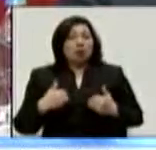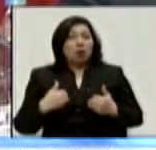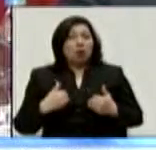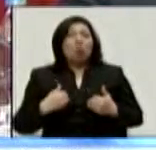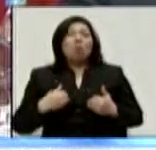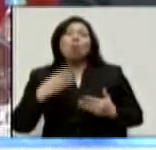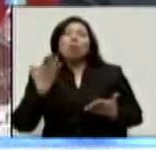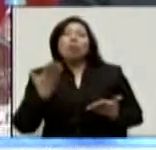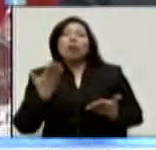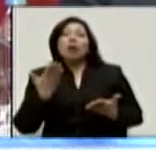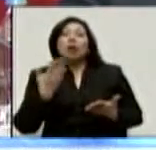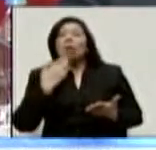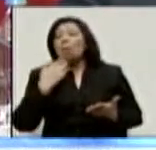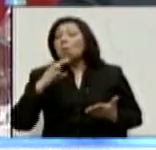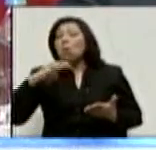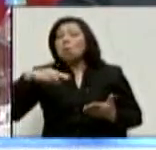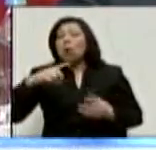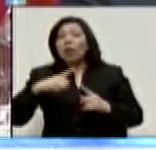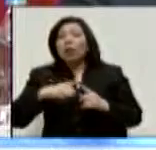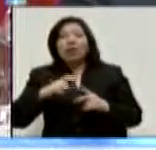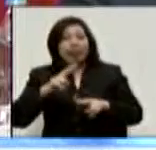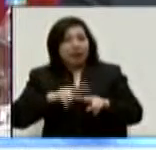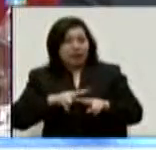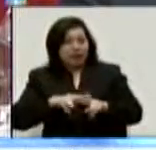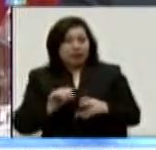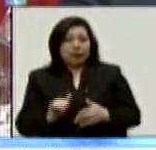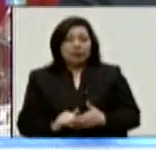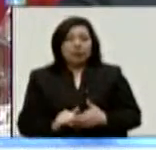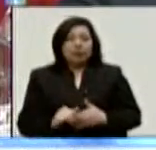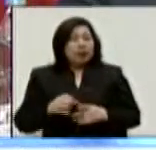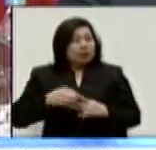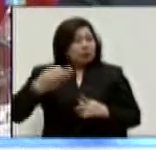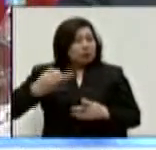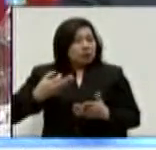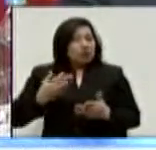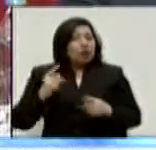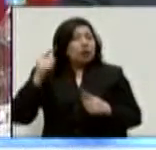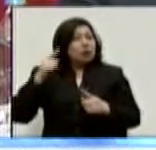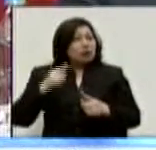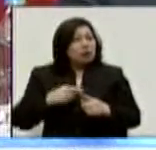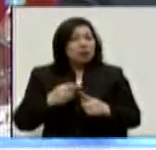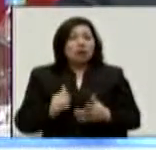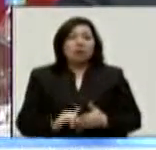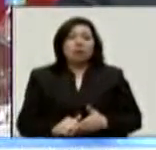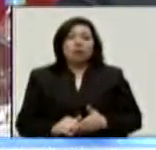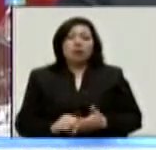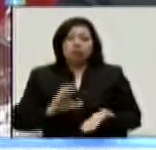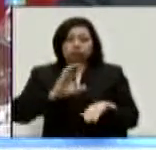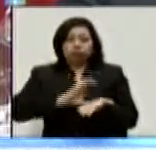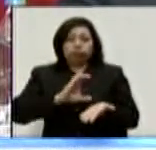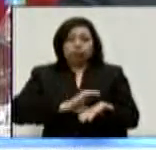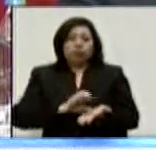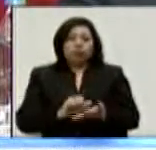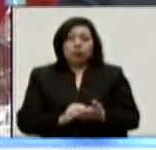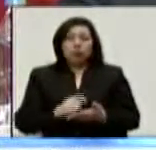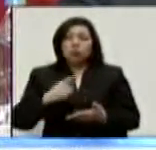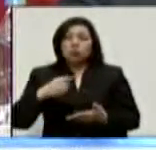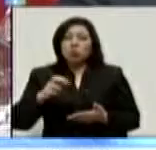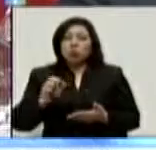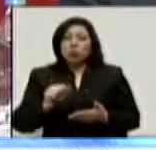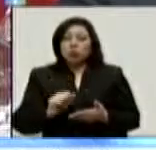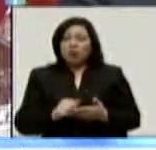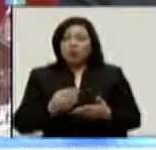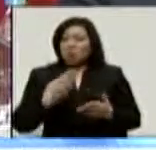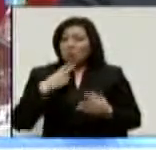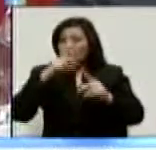Asunción, Paraguay, en Argentina. En Argentina tuvo una intervención especial yendo hasta Rostov, que es la capital de la provincia de Chubut. Si